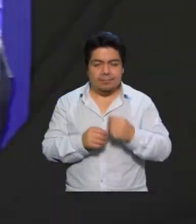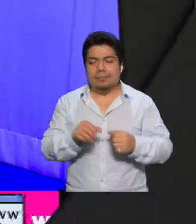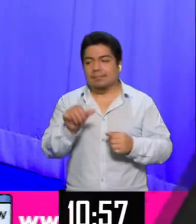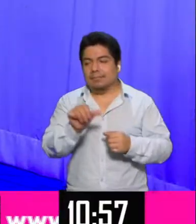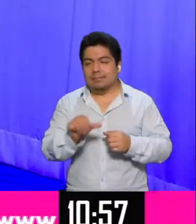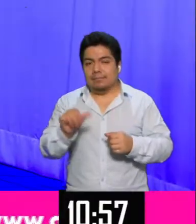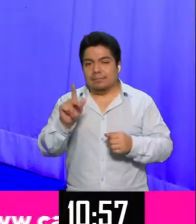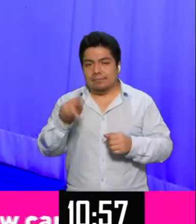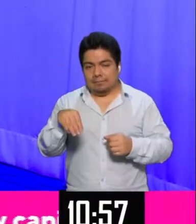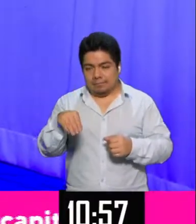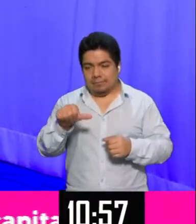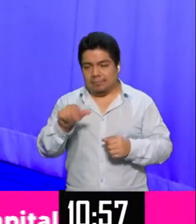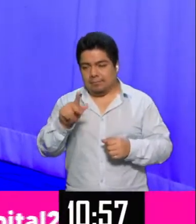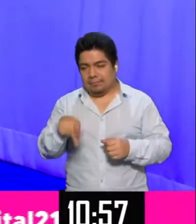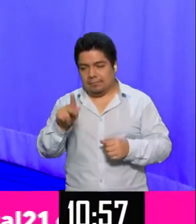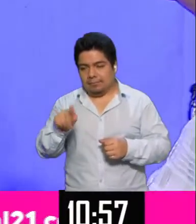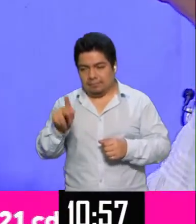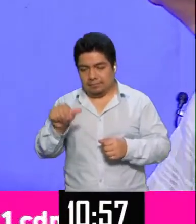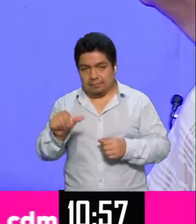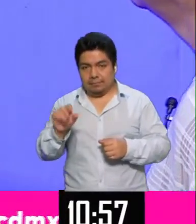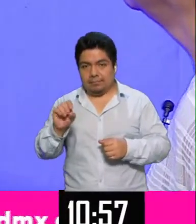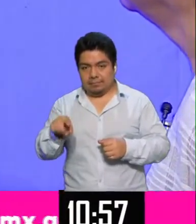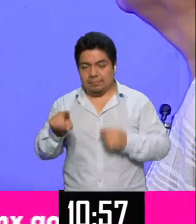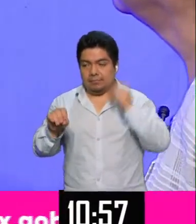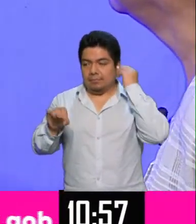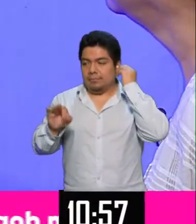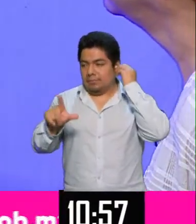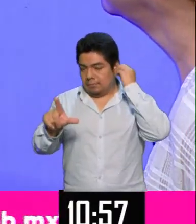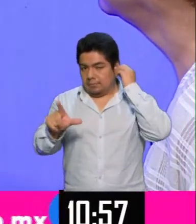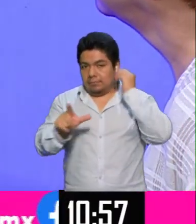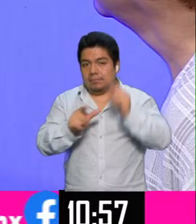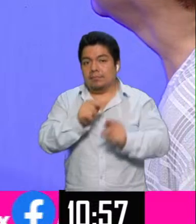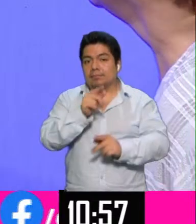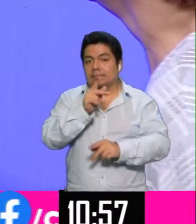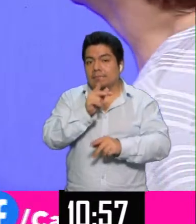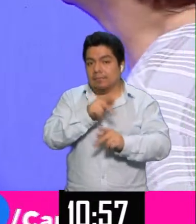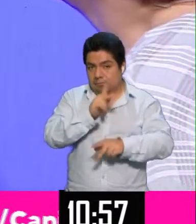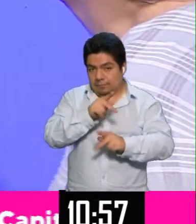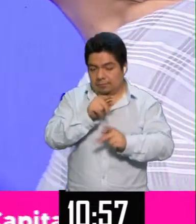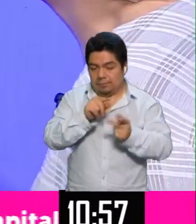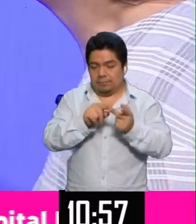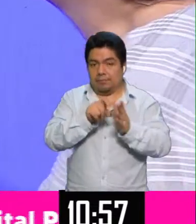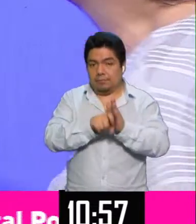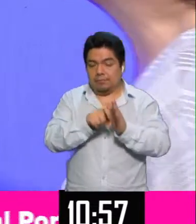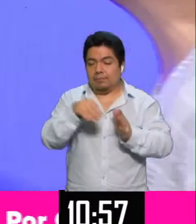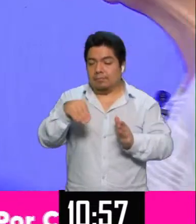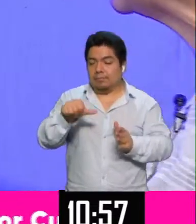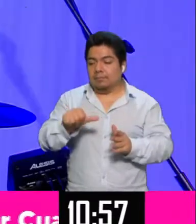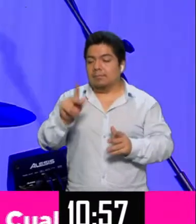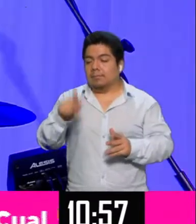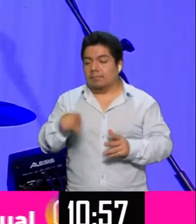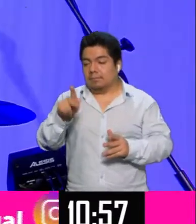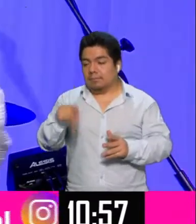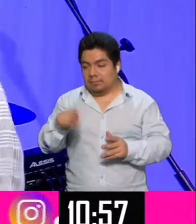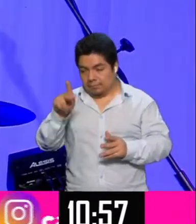como maca.oficial, estamos en TikTok Con y en doble K. Instagram. Sí, con doble K,